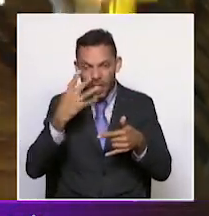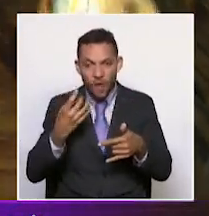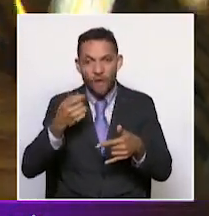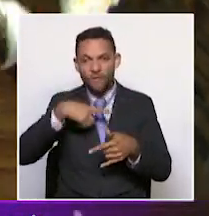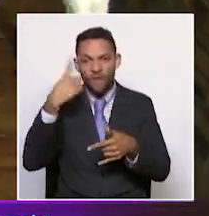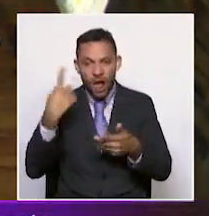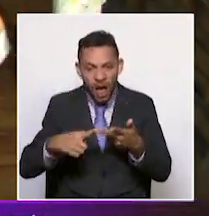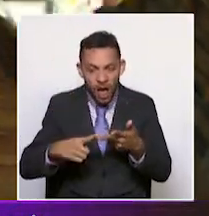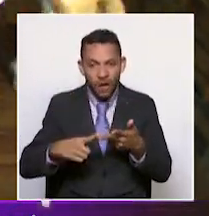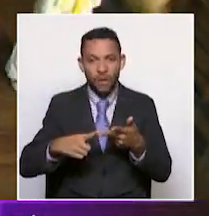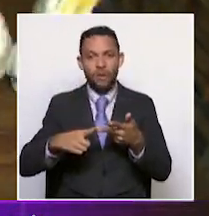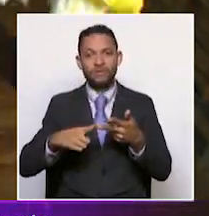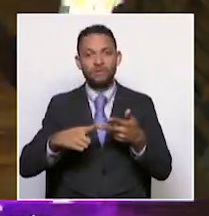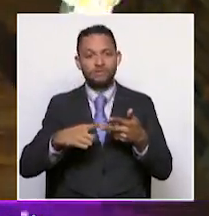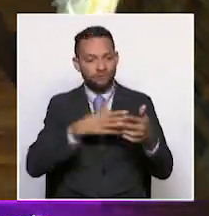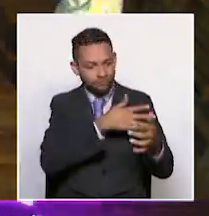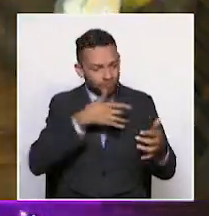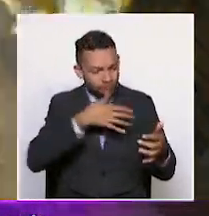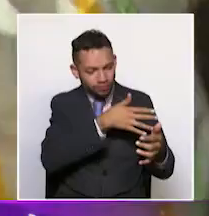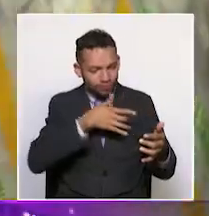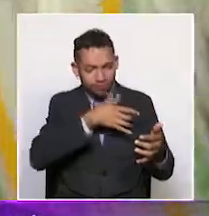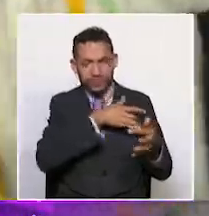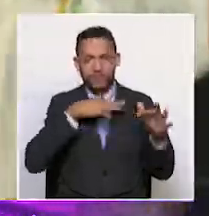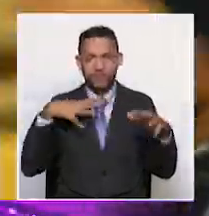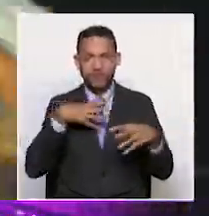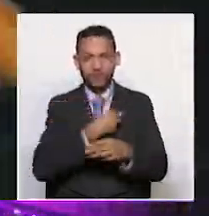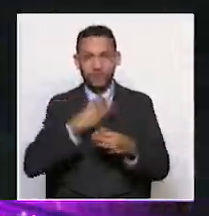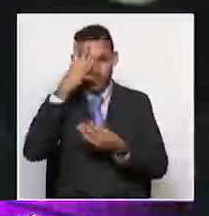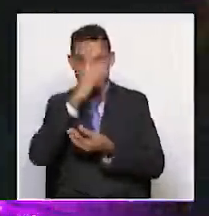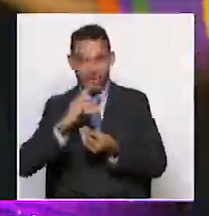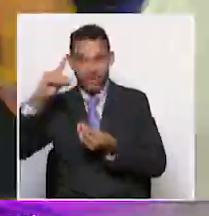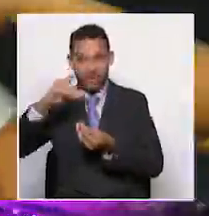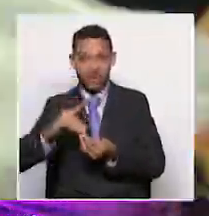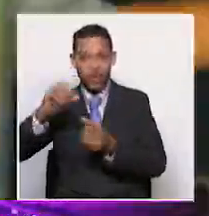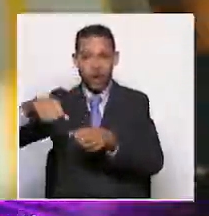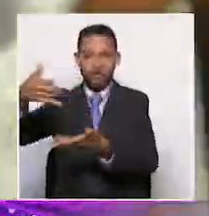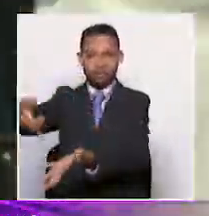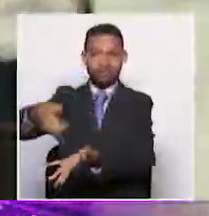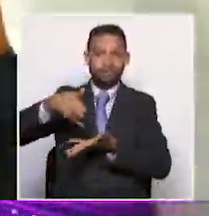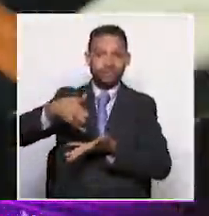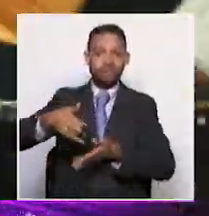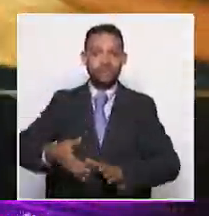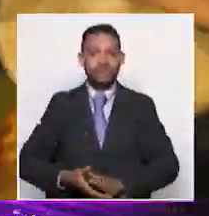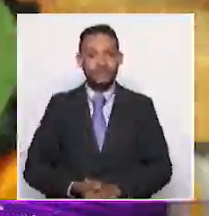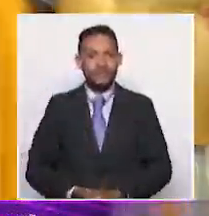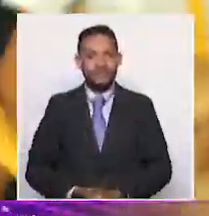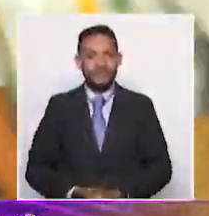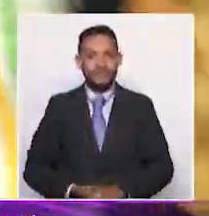Bambuco, y pues nuestro departamento logró a través de Fundanza traerse el primer lugar.